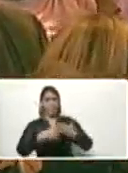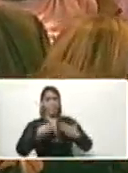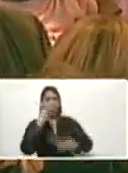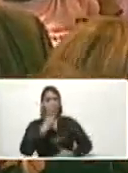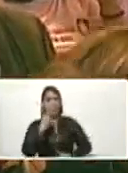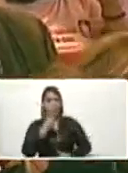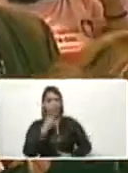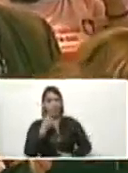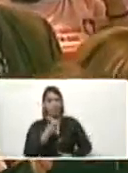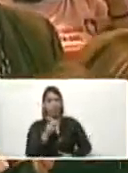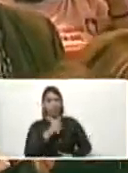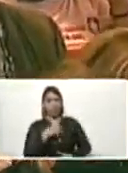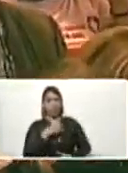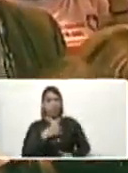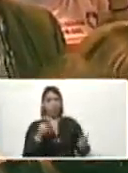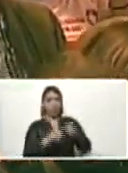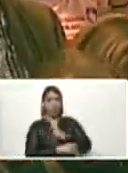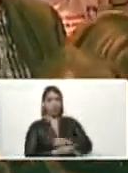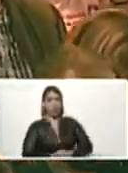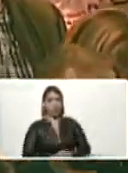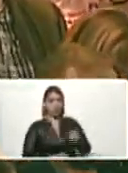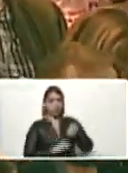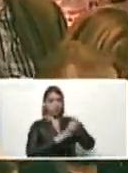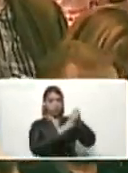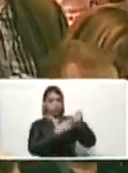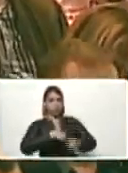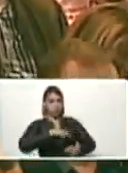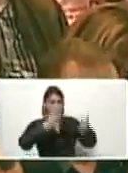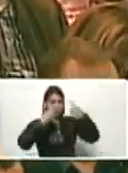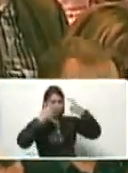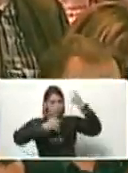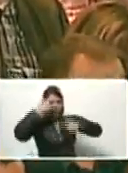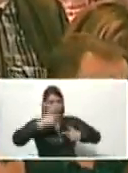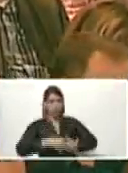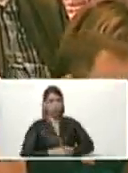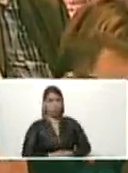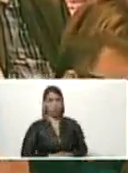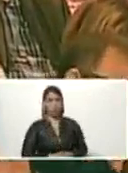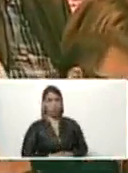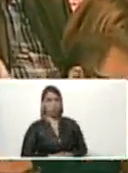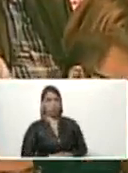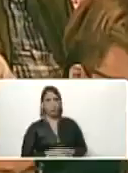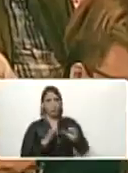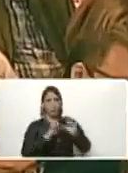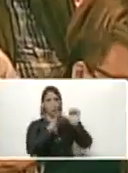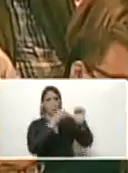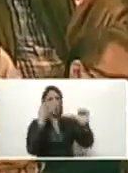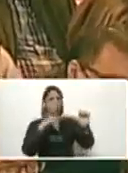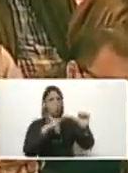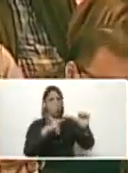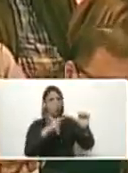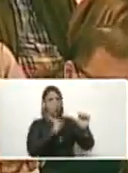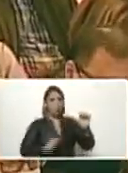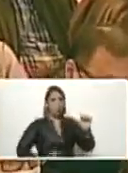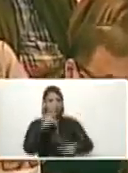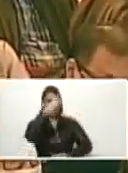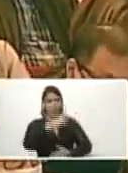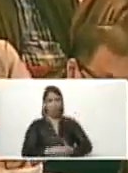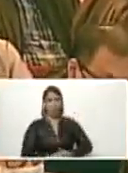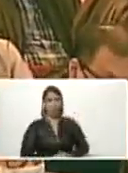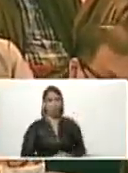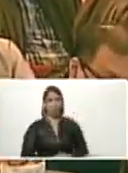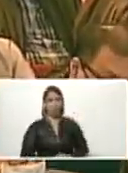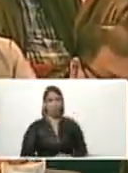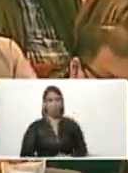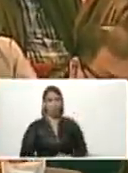político irreversible, impulsado por nuestro comandante Hugo Chávez y continuado por nuestro presidente